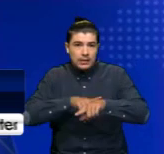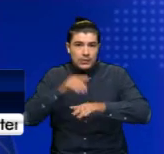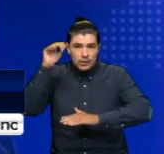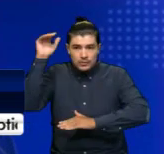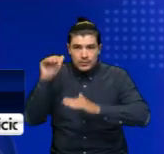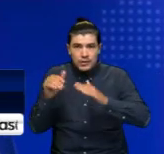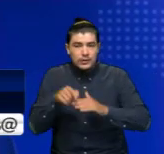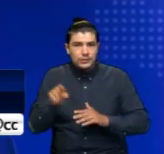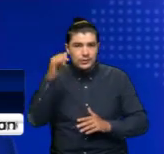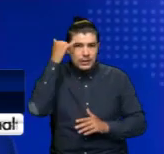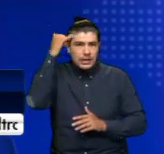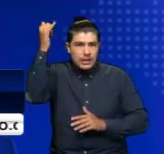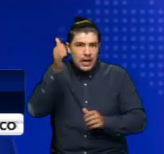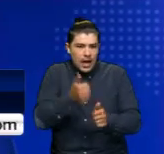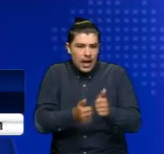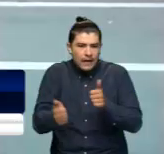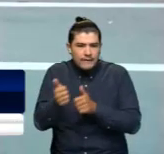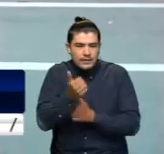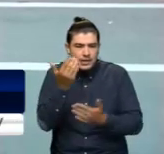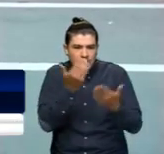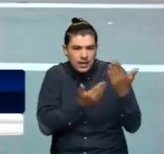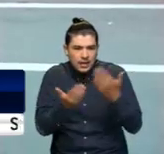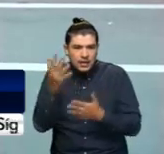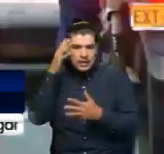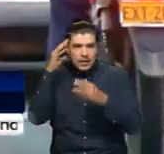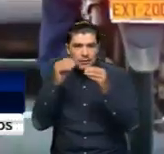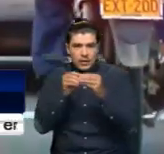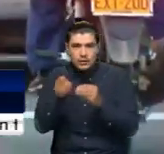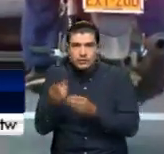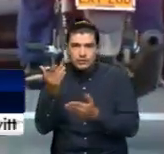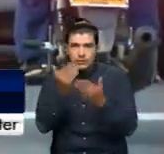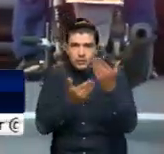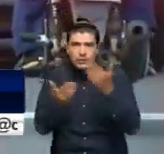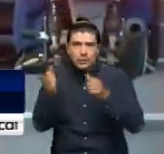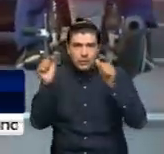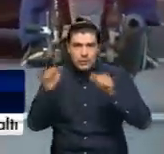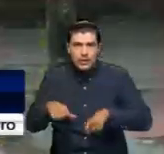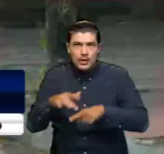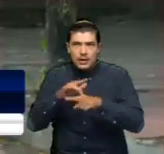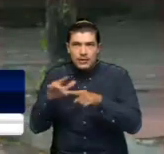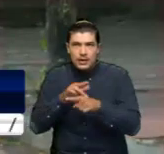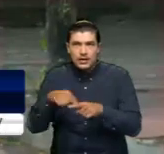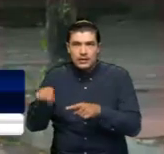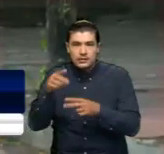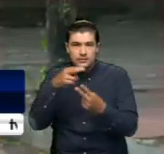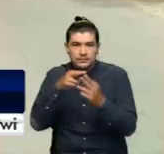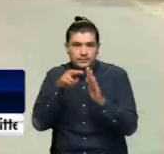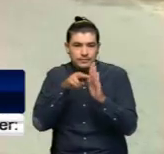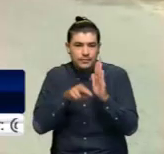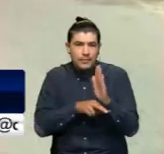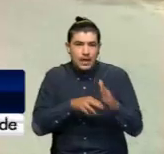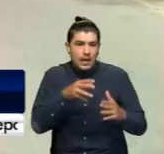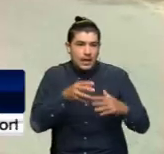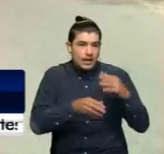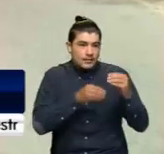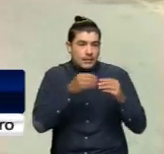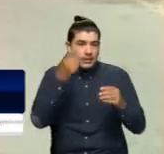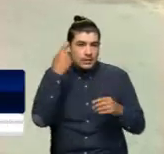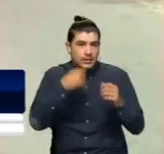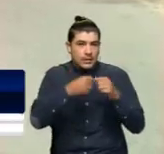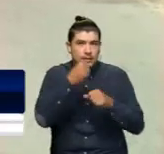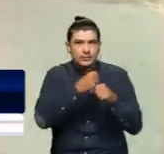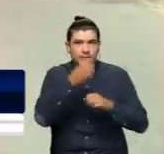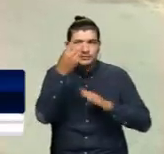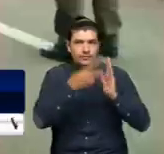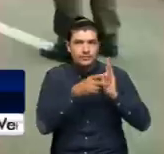idea pues es avanzar con los estudios y de acuerdo con lo que determine el estudio pues se aplicará la medida. En el 2018 la cifra de infractores